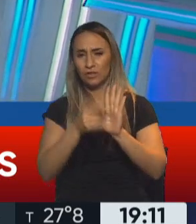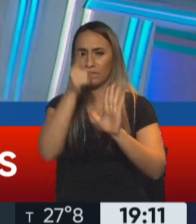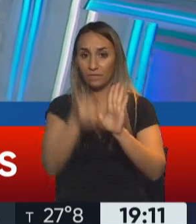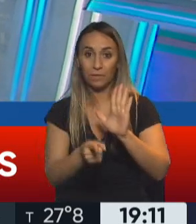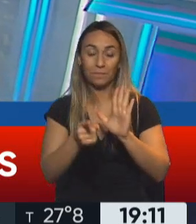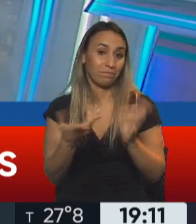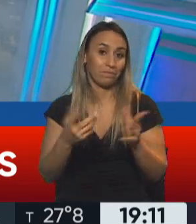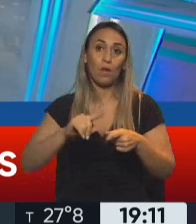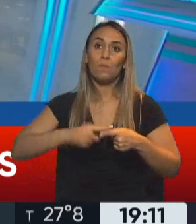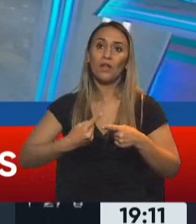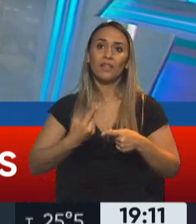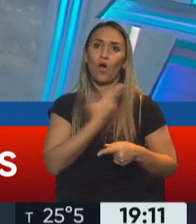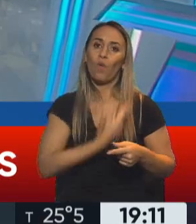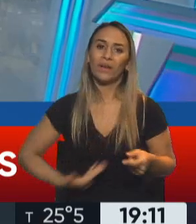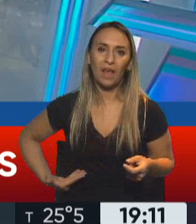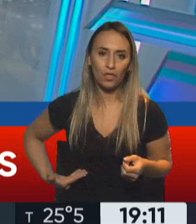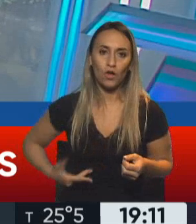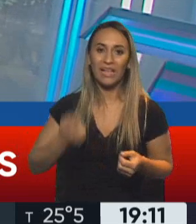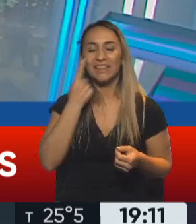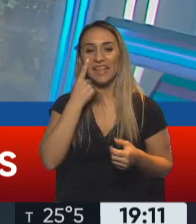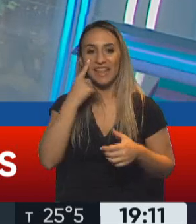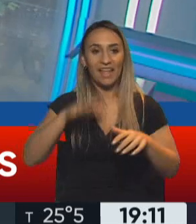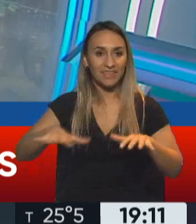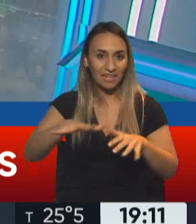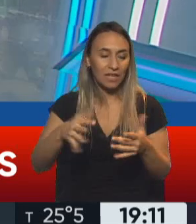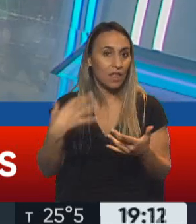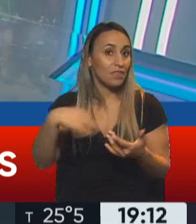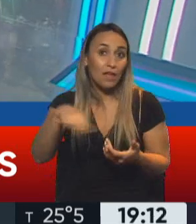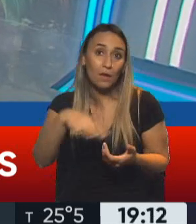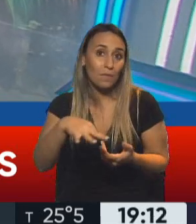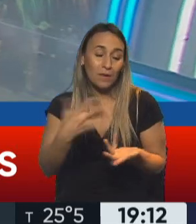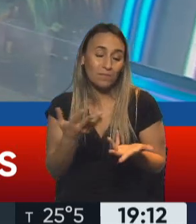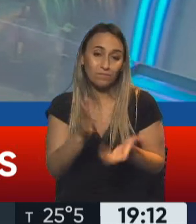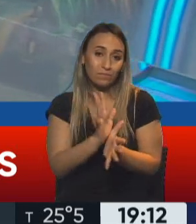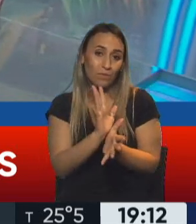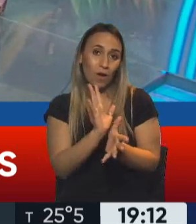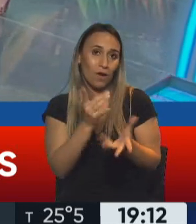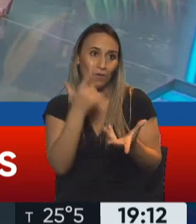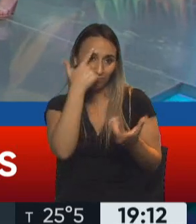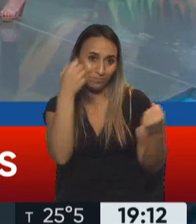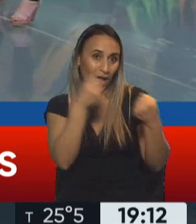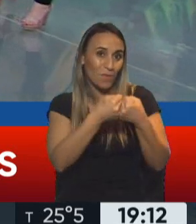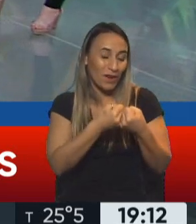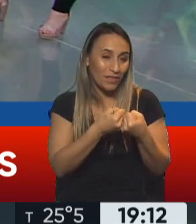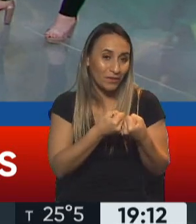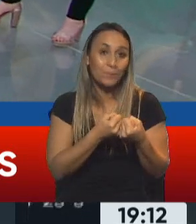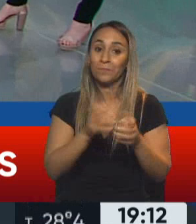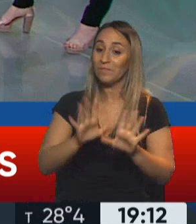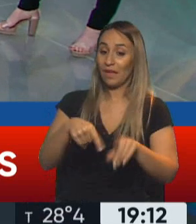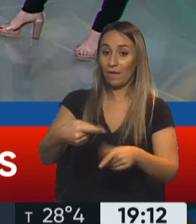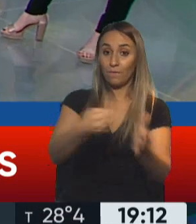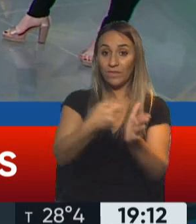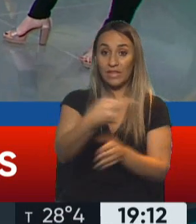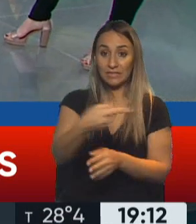voluntades políticas, gobernadores, intendentes, Nicolás, ¿cómo estás? Bien. Que tendrán que sumarse justamente, ¿no? Se van a empezar a sumar este fin de